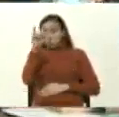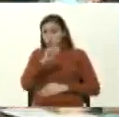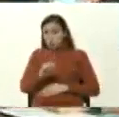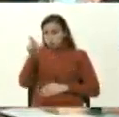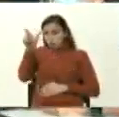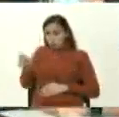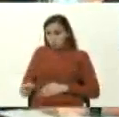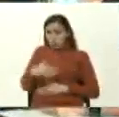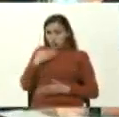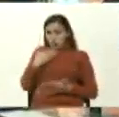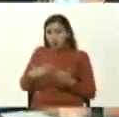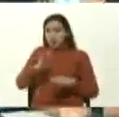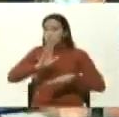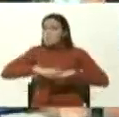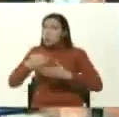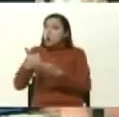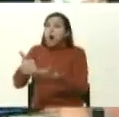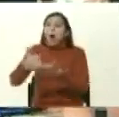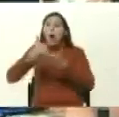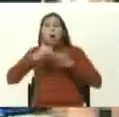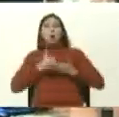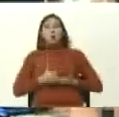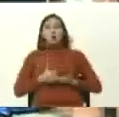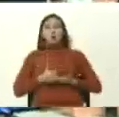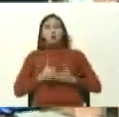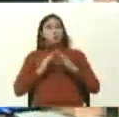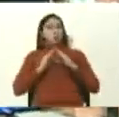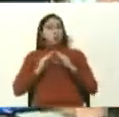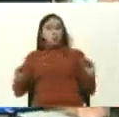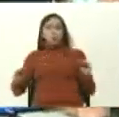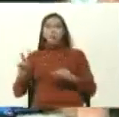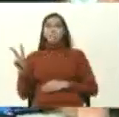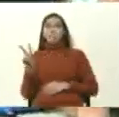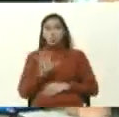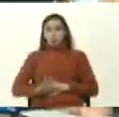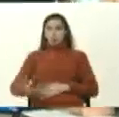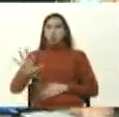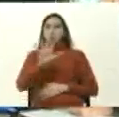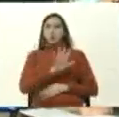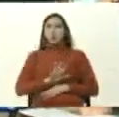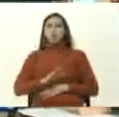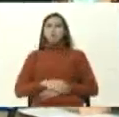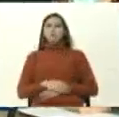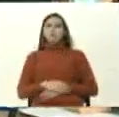Fernández por ayudarnos y ayudar a toda Venezuela.